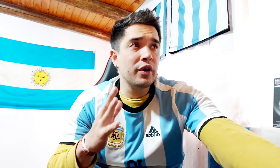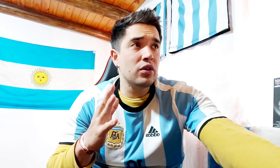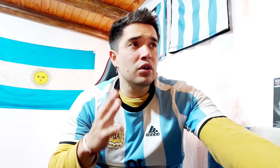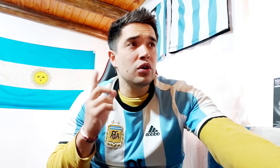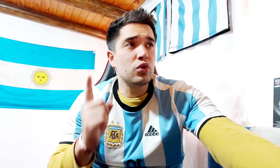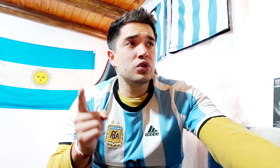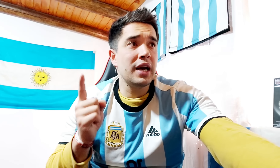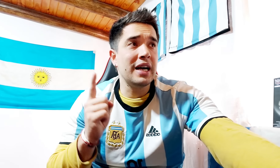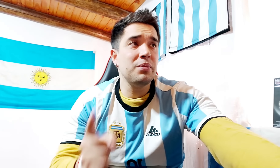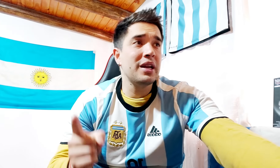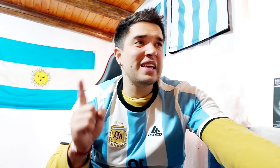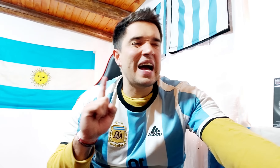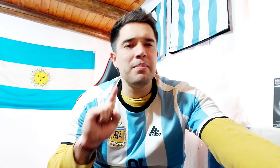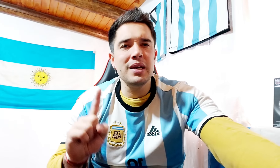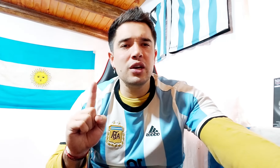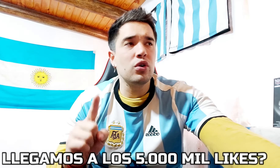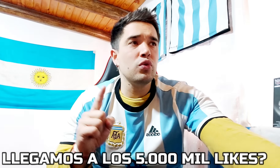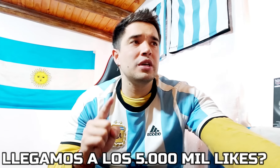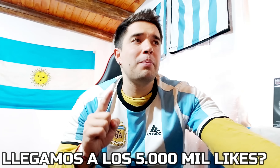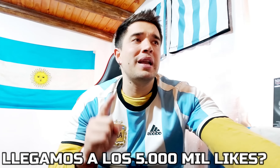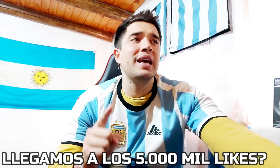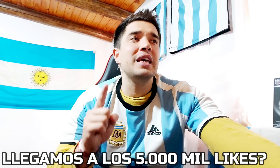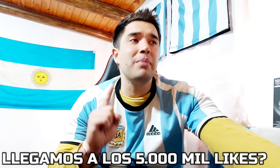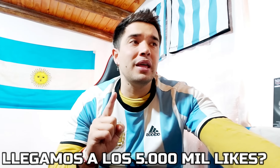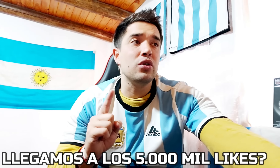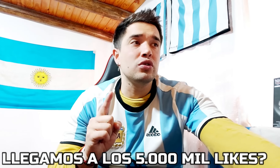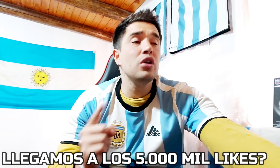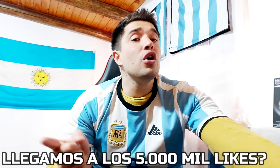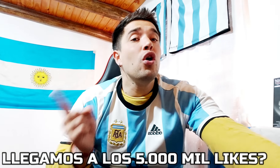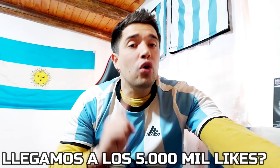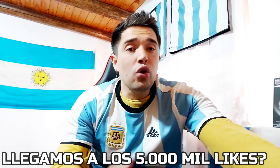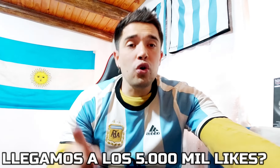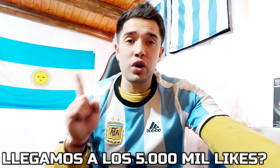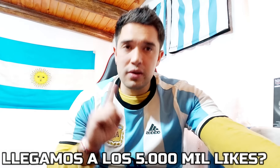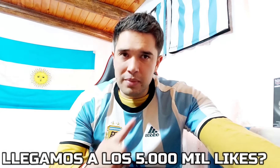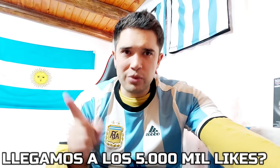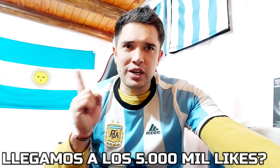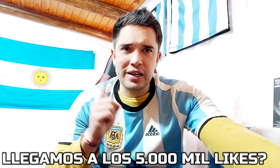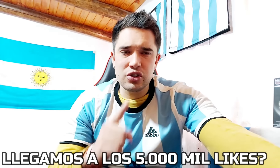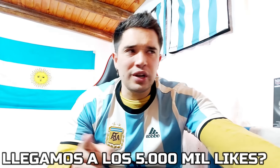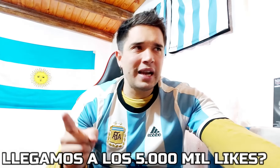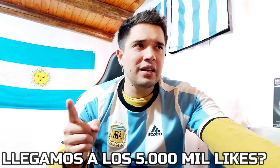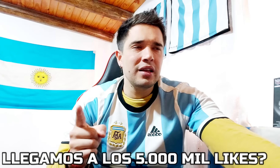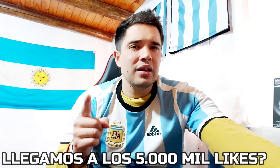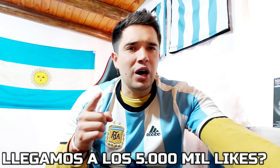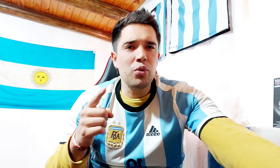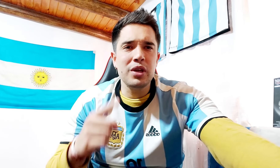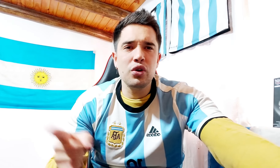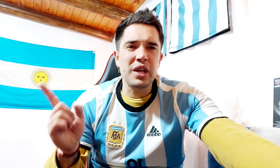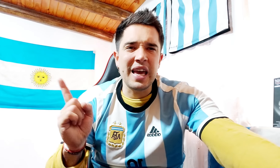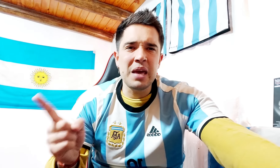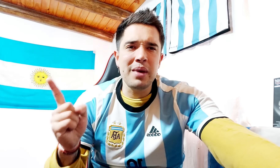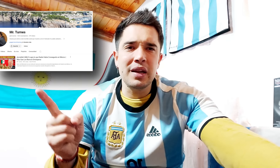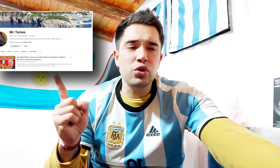algo feo. Rusia advierte a México que USA planea invadirlos. Hoy vamos a reaccionar a un